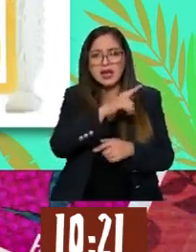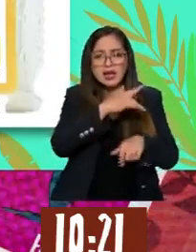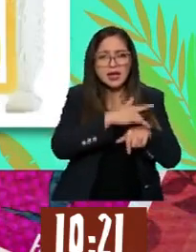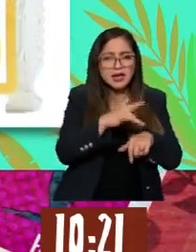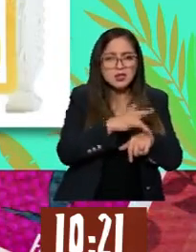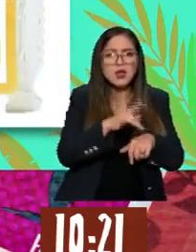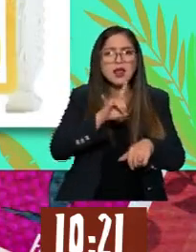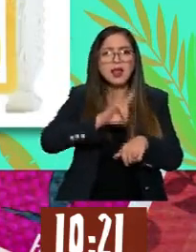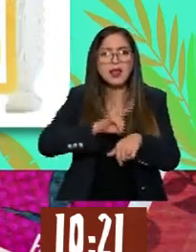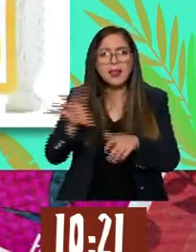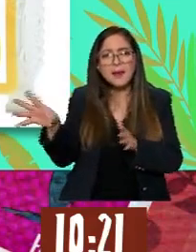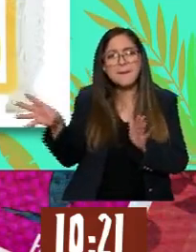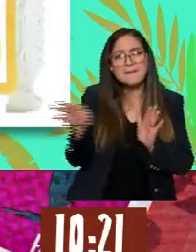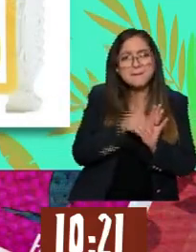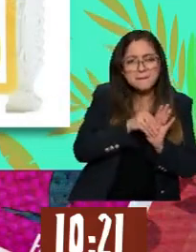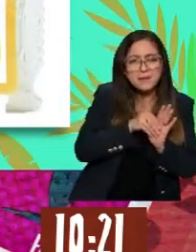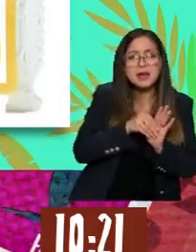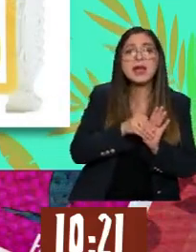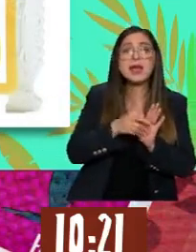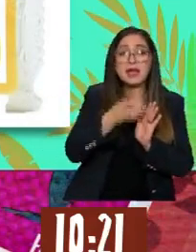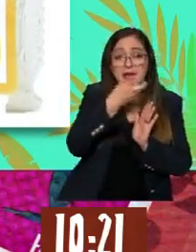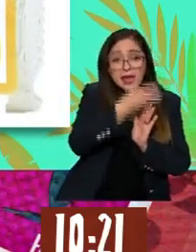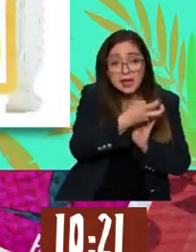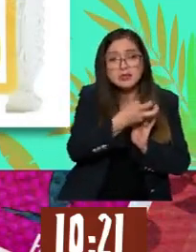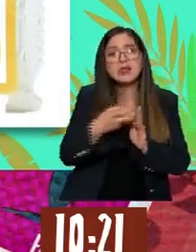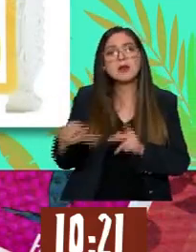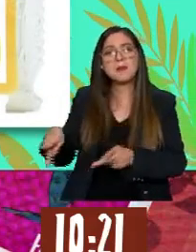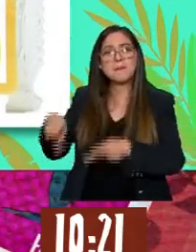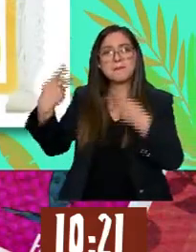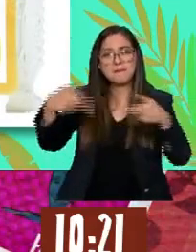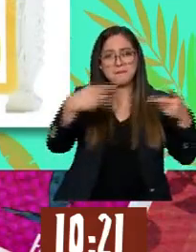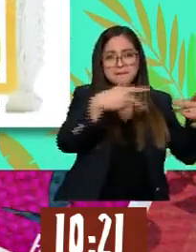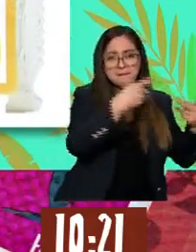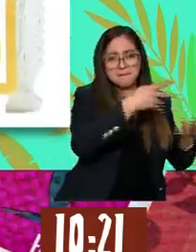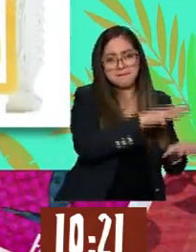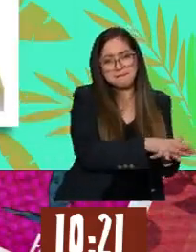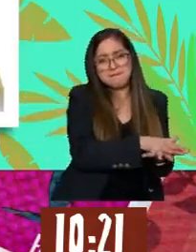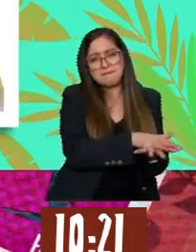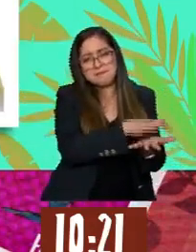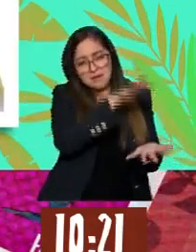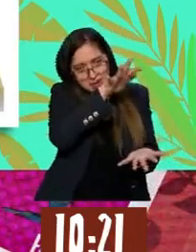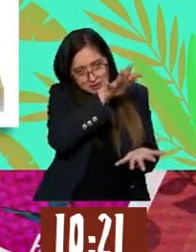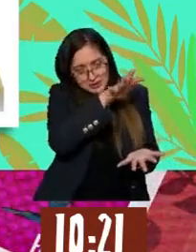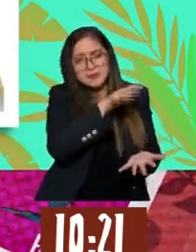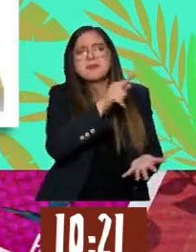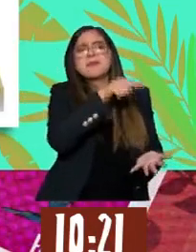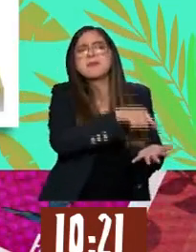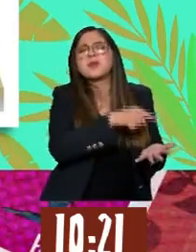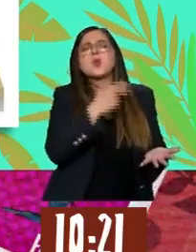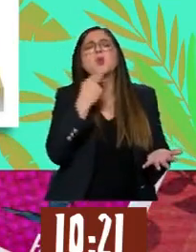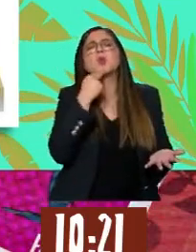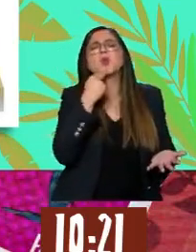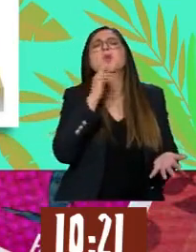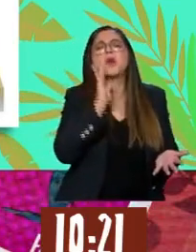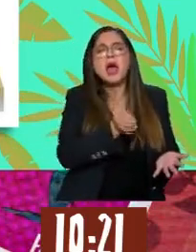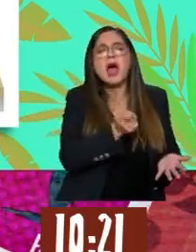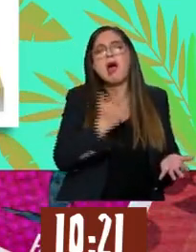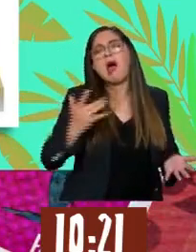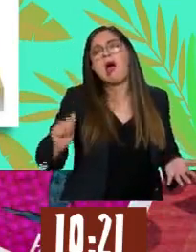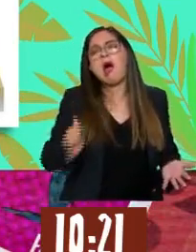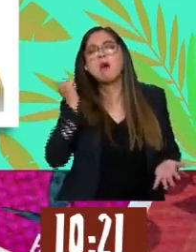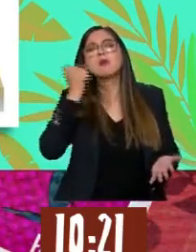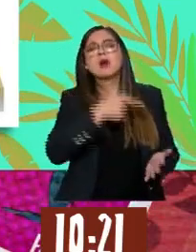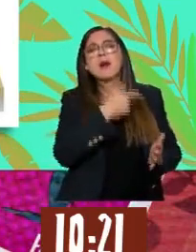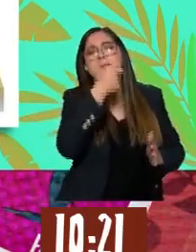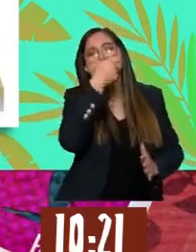desafortunadamente son muchos de los que hay en el mercado. Se hace así porque es para vender un producto más económico. Y sí, como le decía, en esos momentos